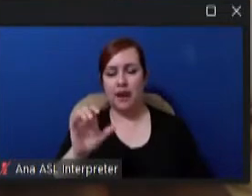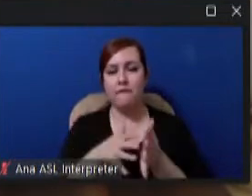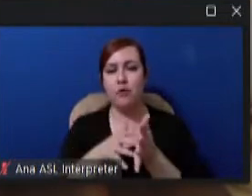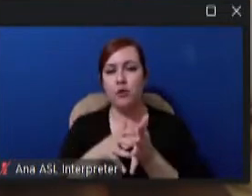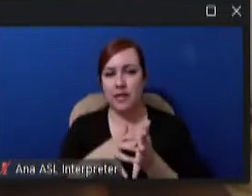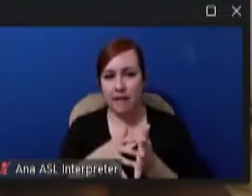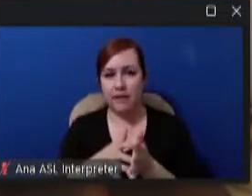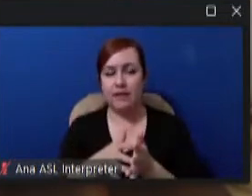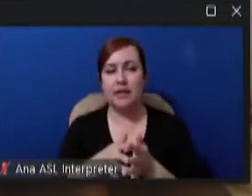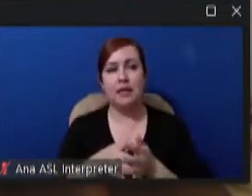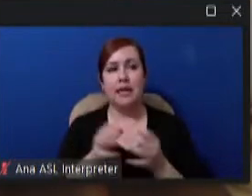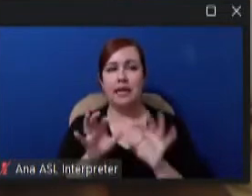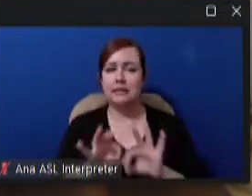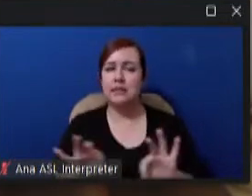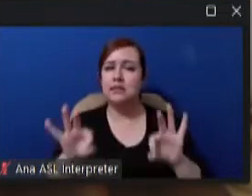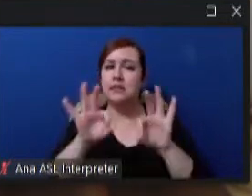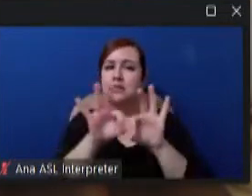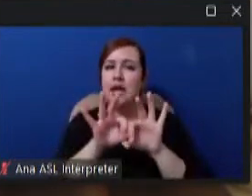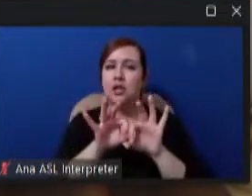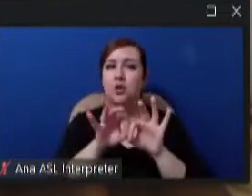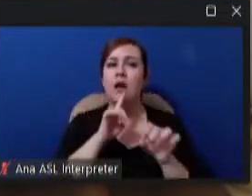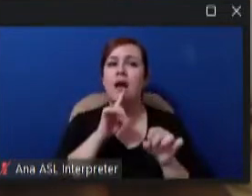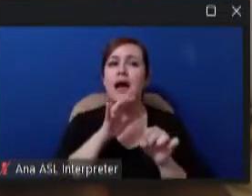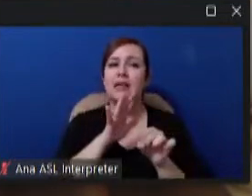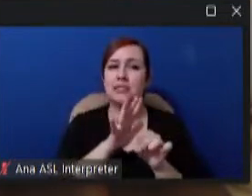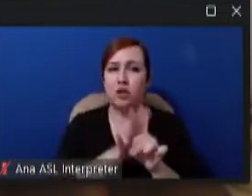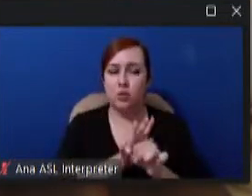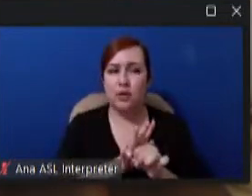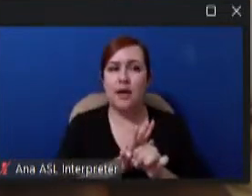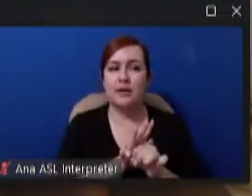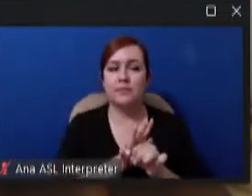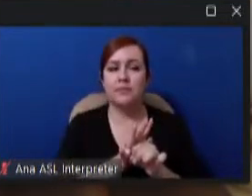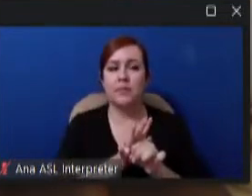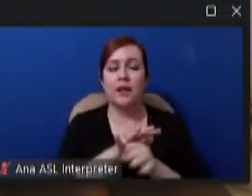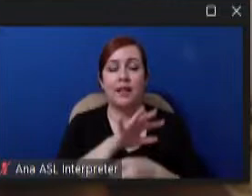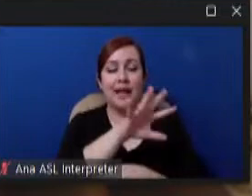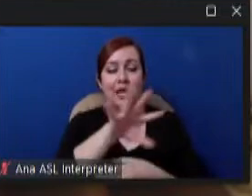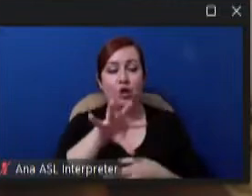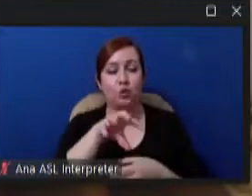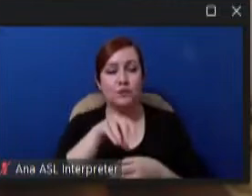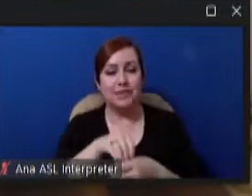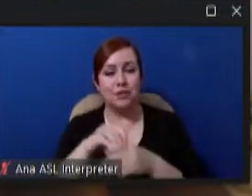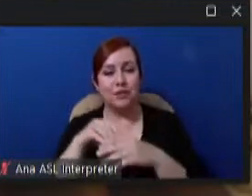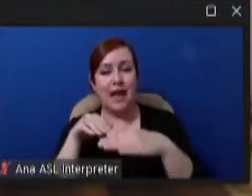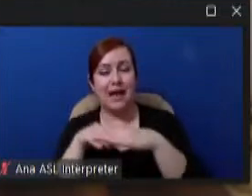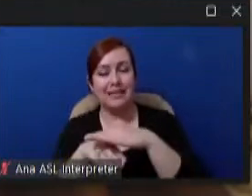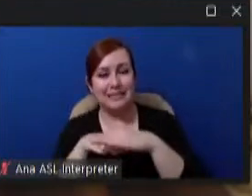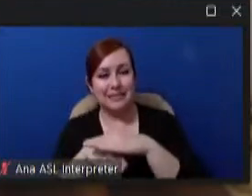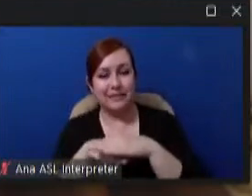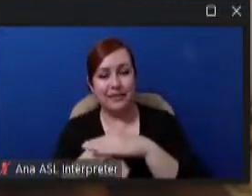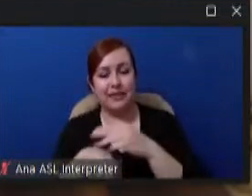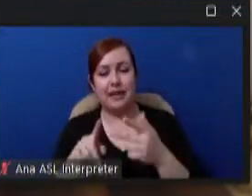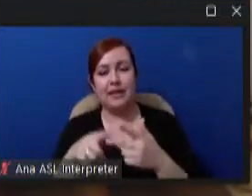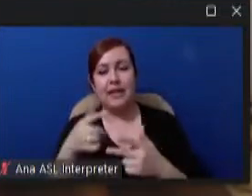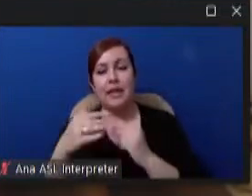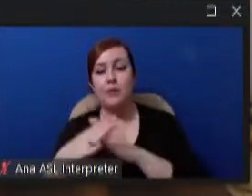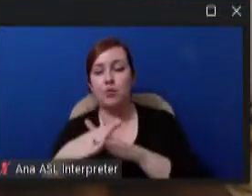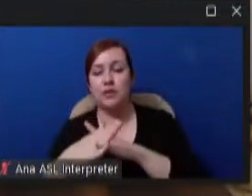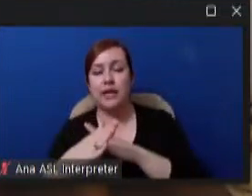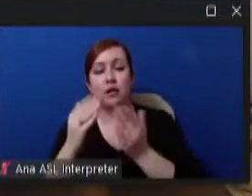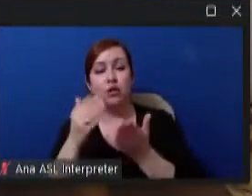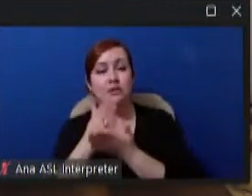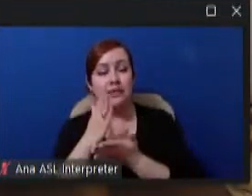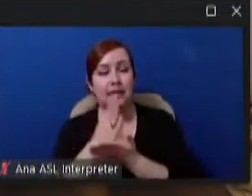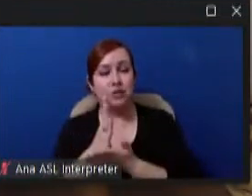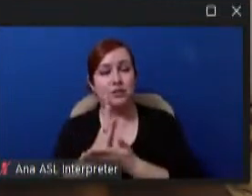asegurar la inclusión, la accesibilidad y proteger los derechos de las mujeres privadas